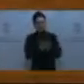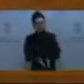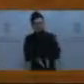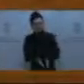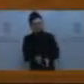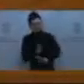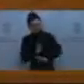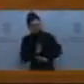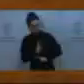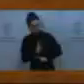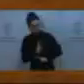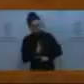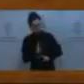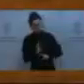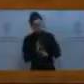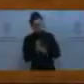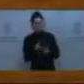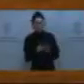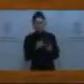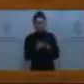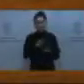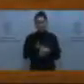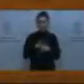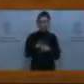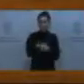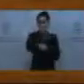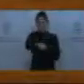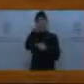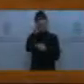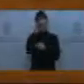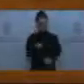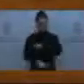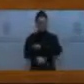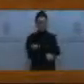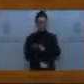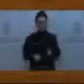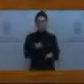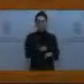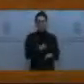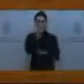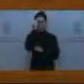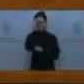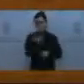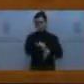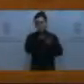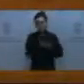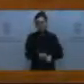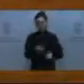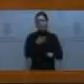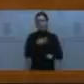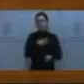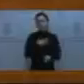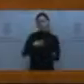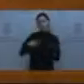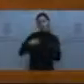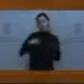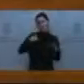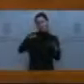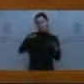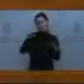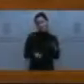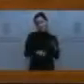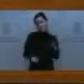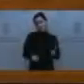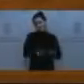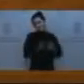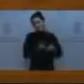Cámara un plan para el verano, creo recordar pues, en el mes de agosto, y no sé si yo suspender mis vacaciones a ver si lo saca o no, o quedarme aquí, pero no